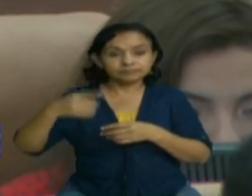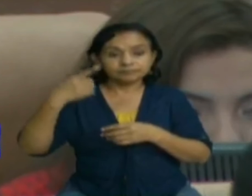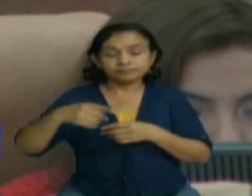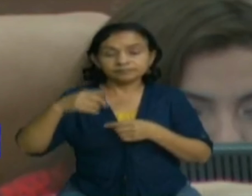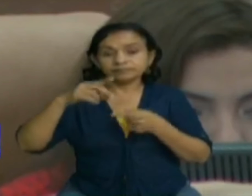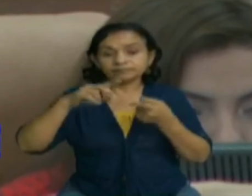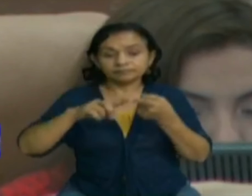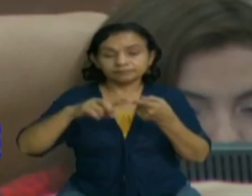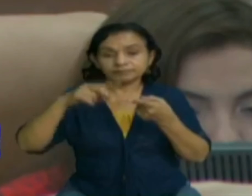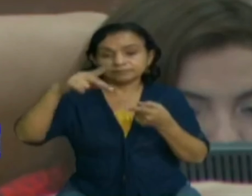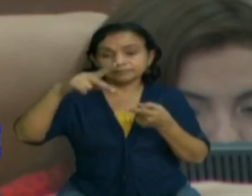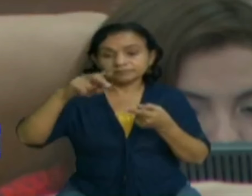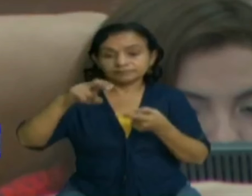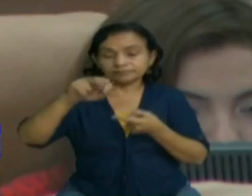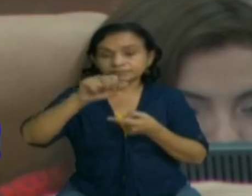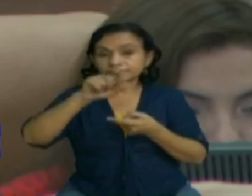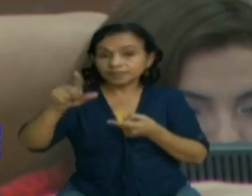procesal penal.